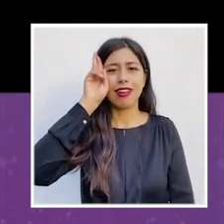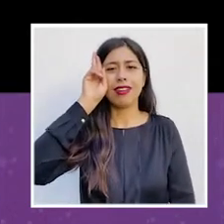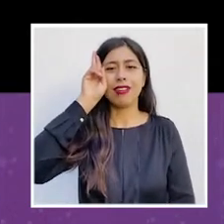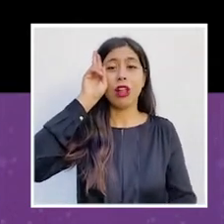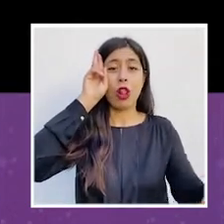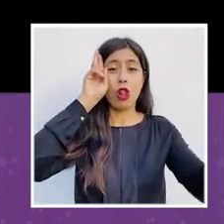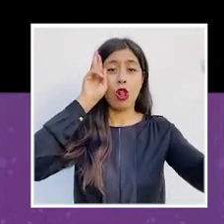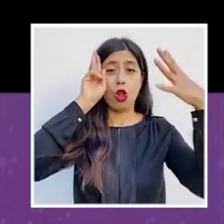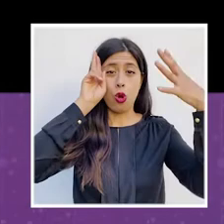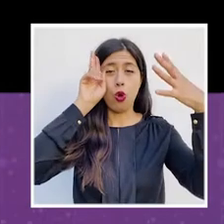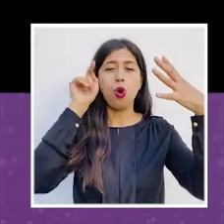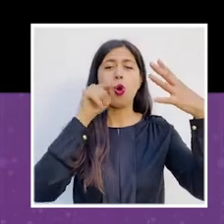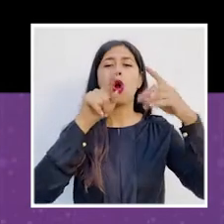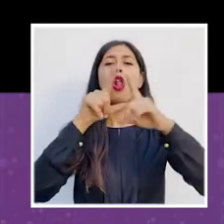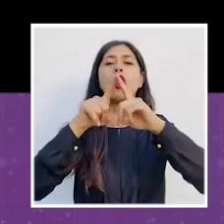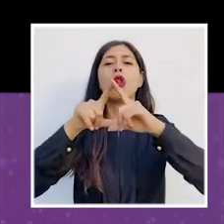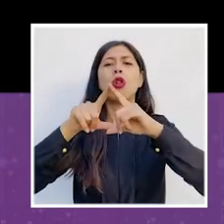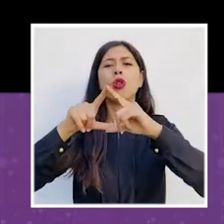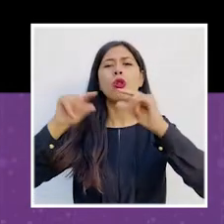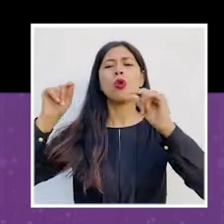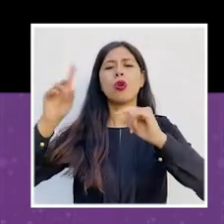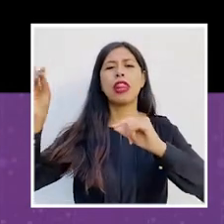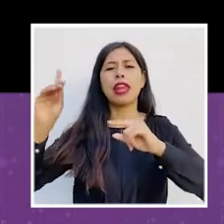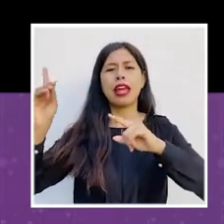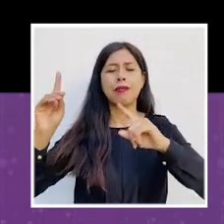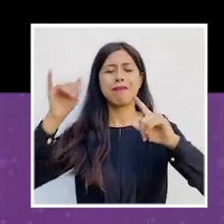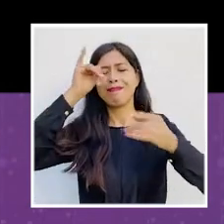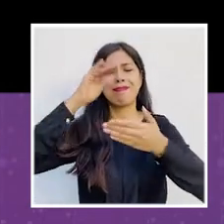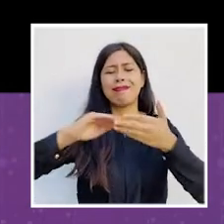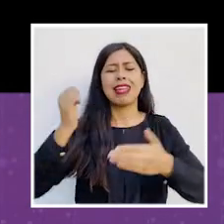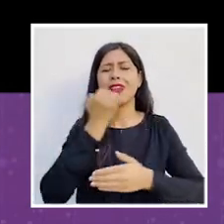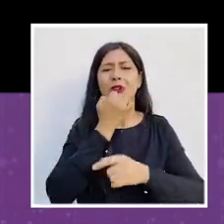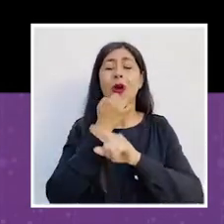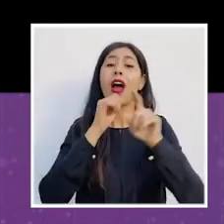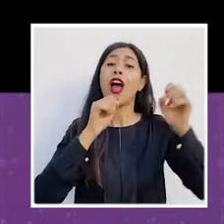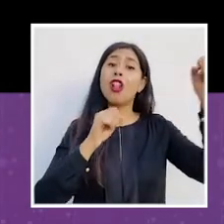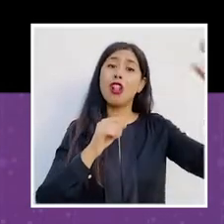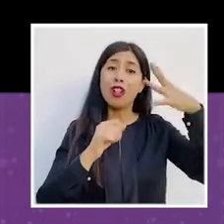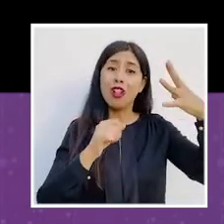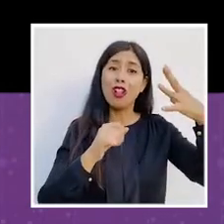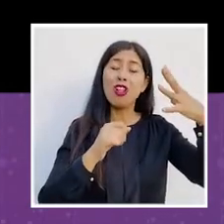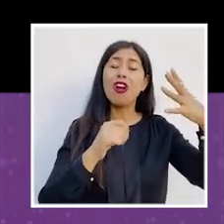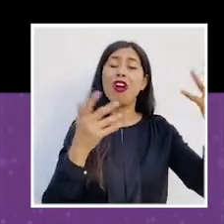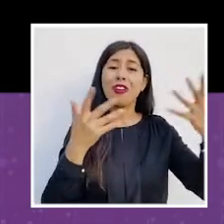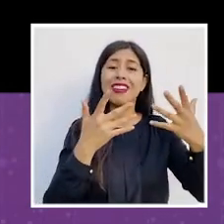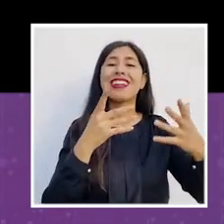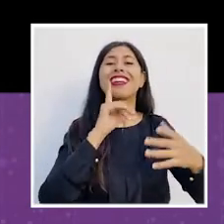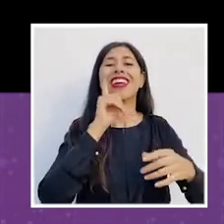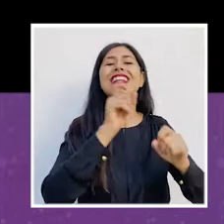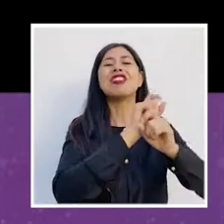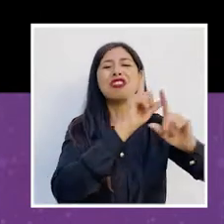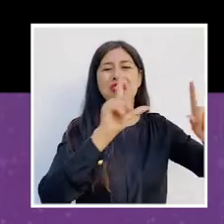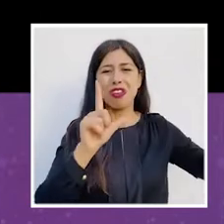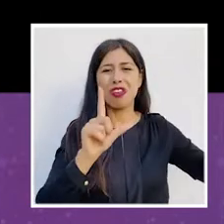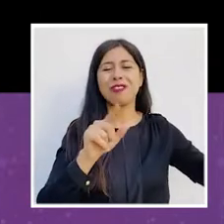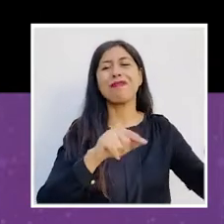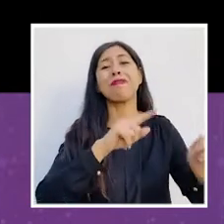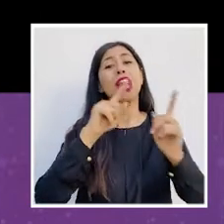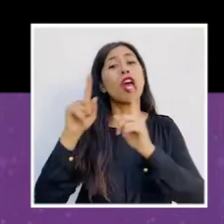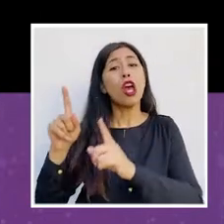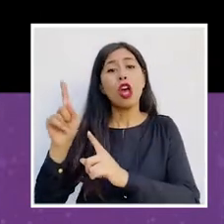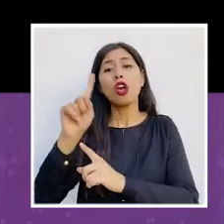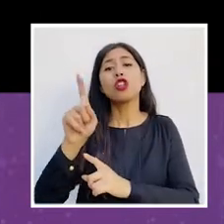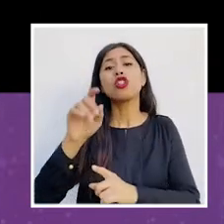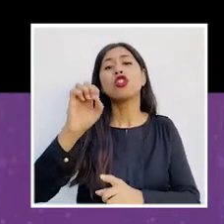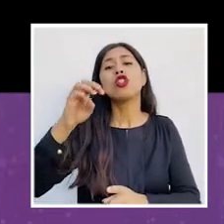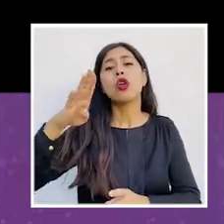la fuente de luz es la luna que está a la derecha. Perdón, la fuente de luz es el sol que está al lado izquierdo. La fuente